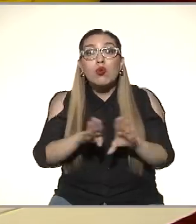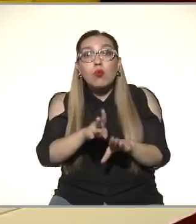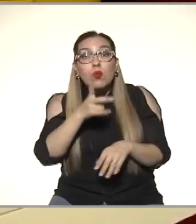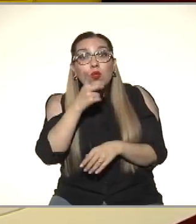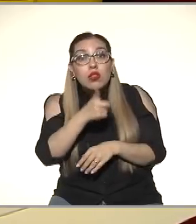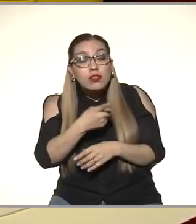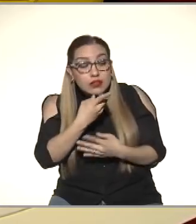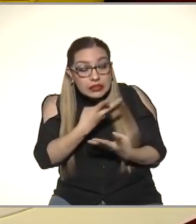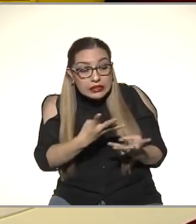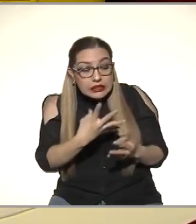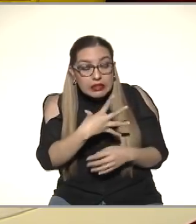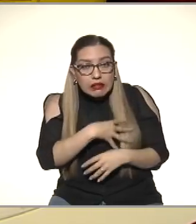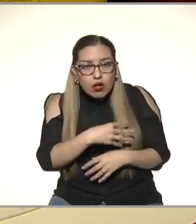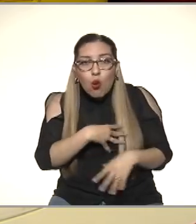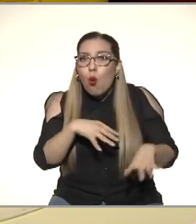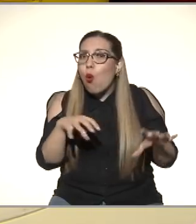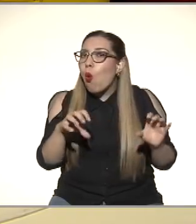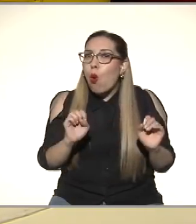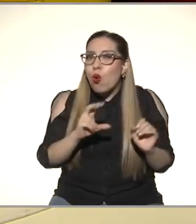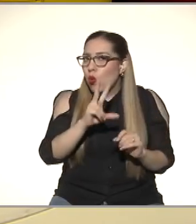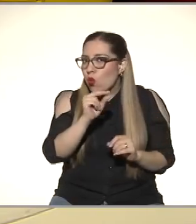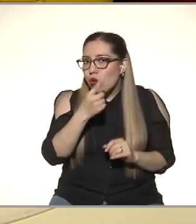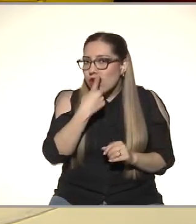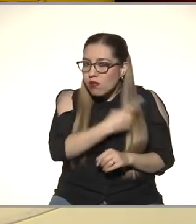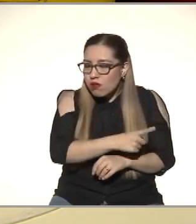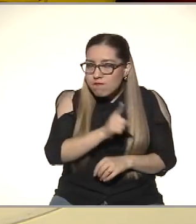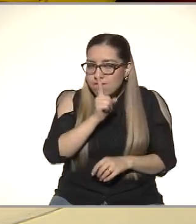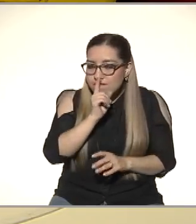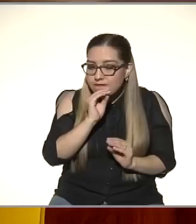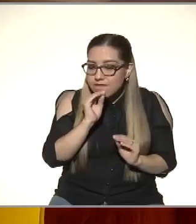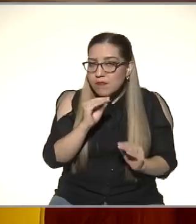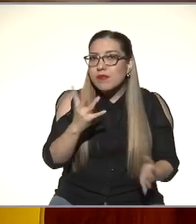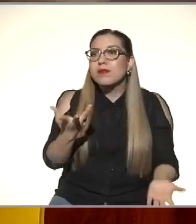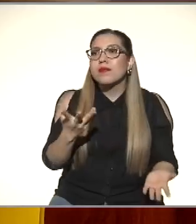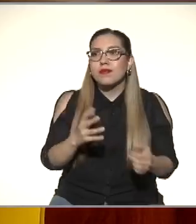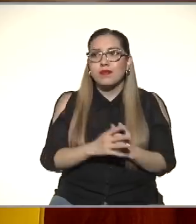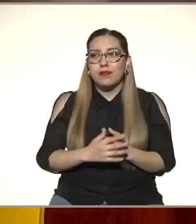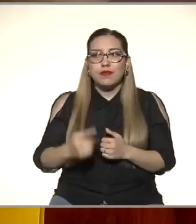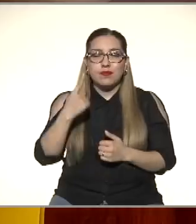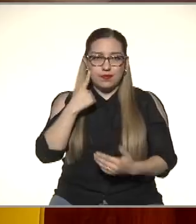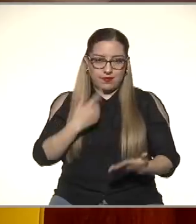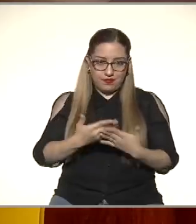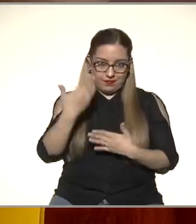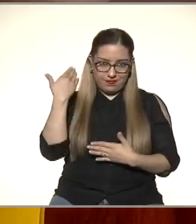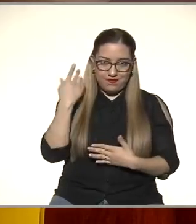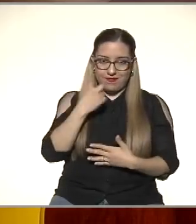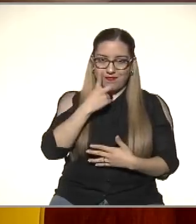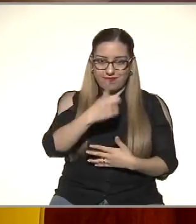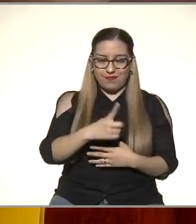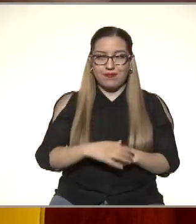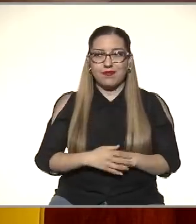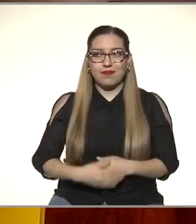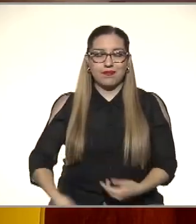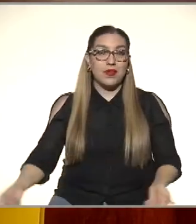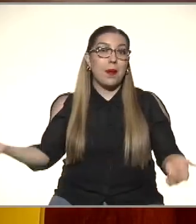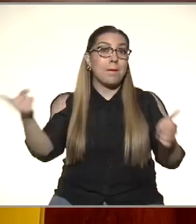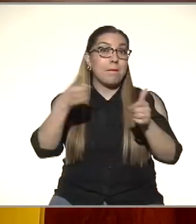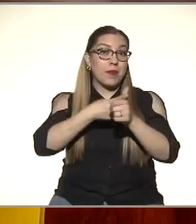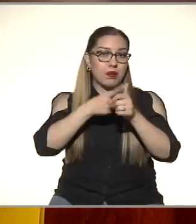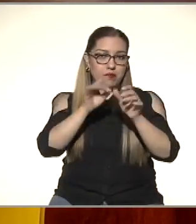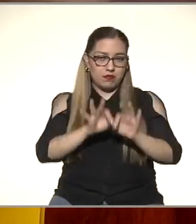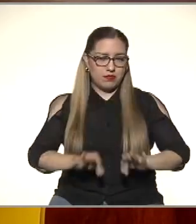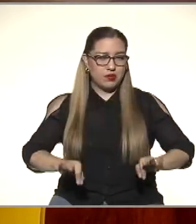hijos? ¿O no se les dice? ¿O cómo se maneja esto? Mira, como decíamos hace ratito, yo creo que lo primero es tomar en cuenta la